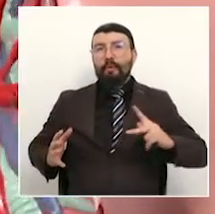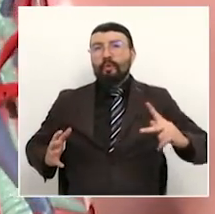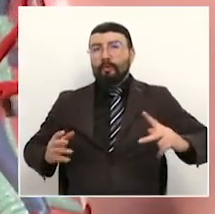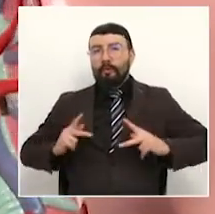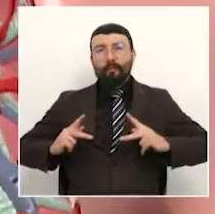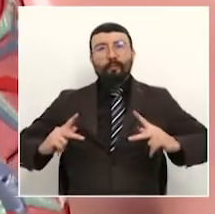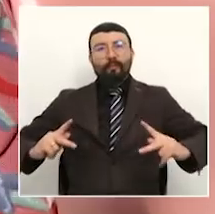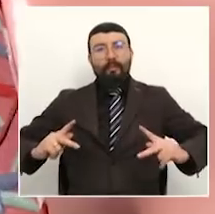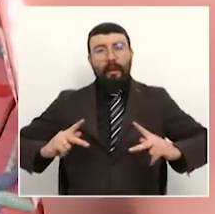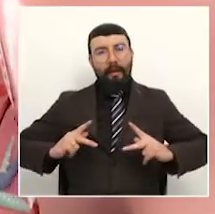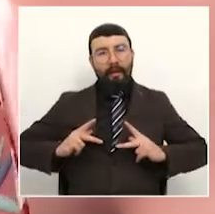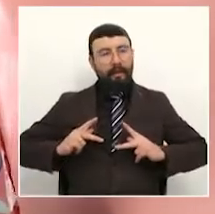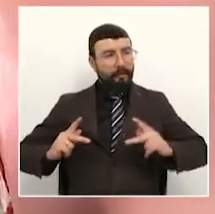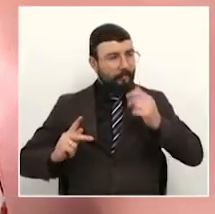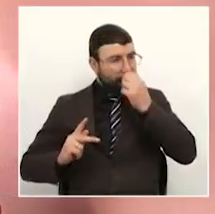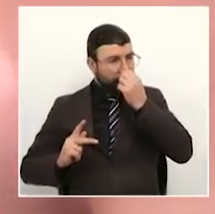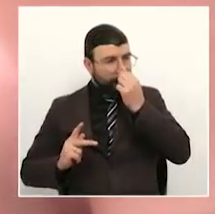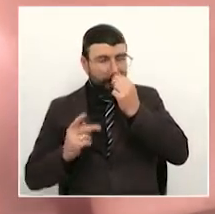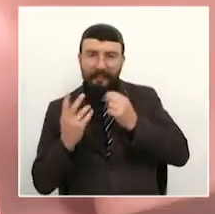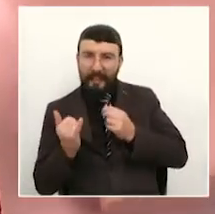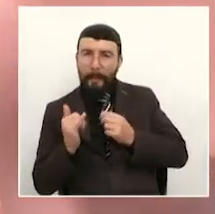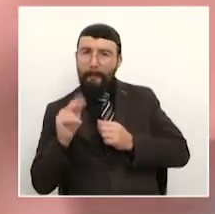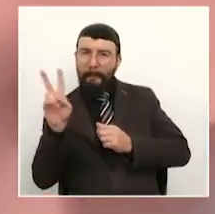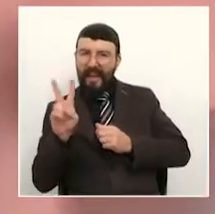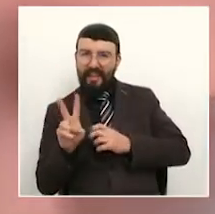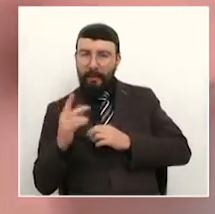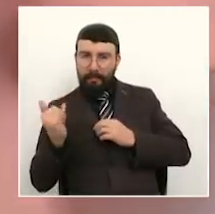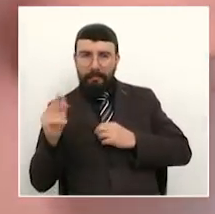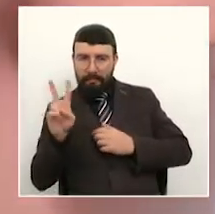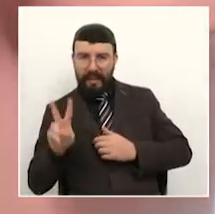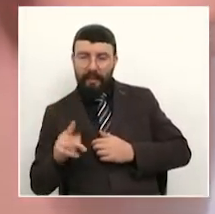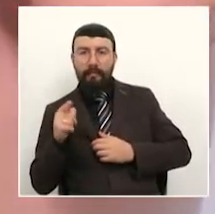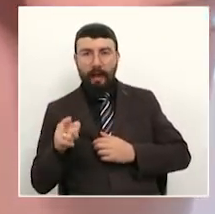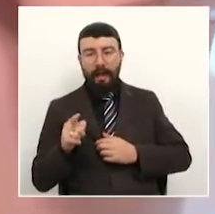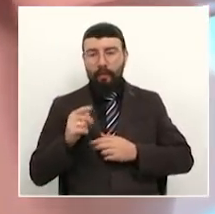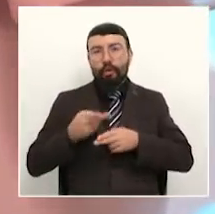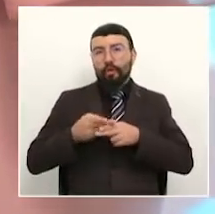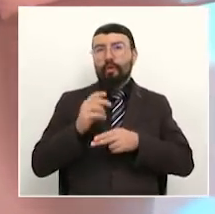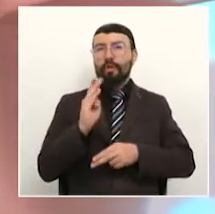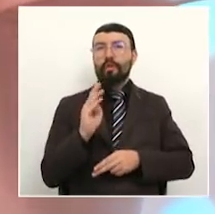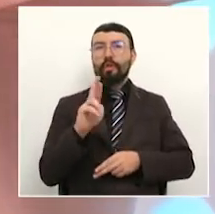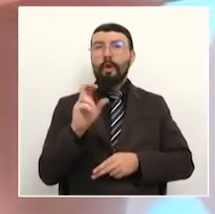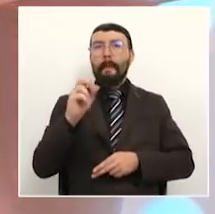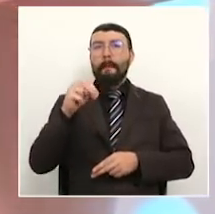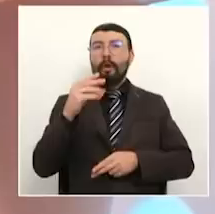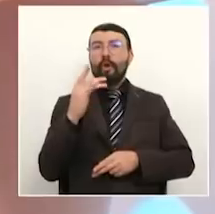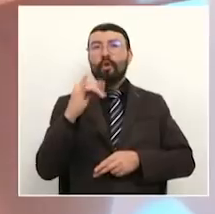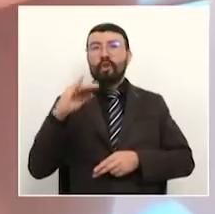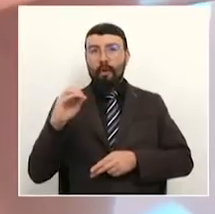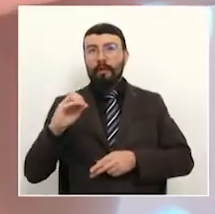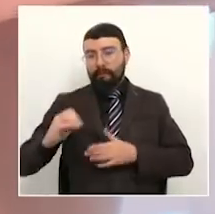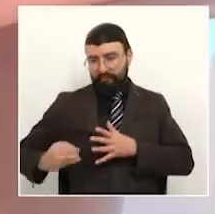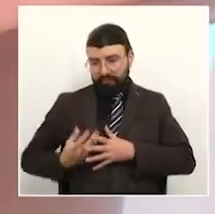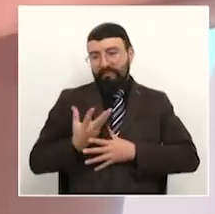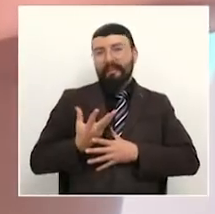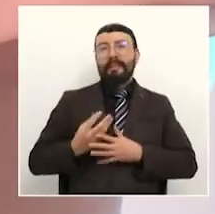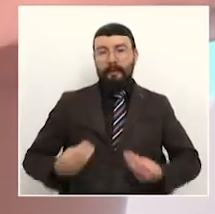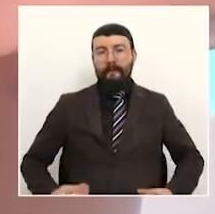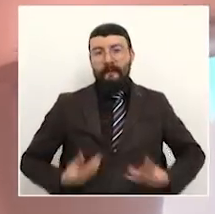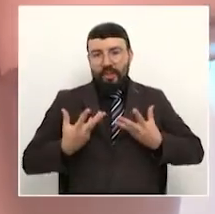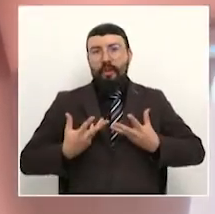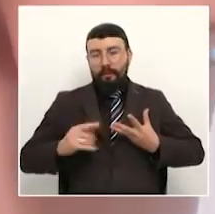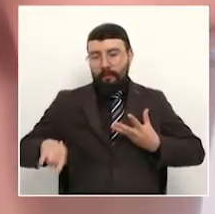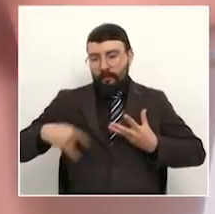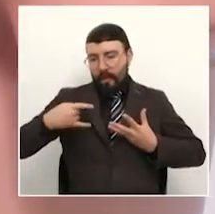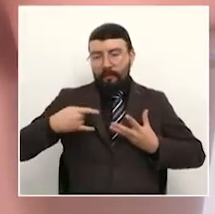de color como un verde manzana es lo que diríamos que son los bronquios y es por donde entran estas infecciones entonces de allí podríamos hablar de